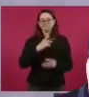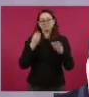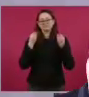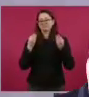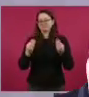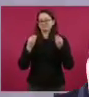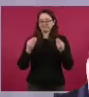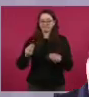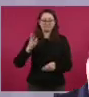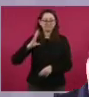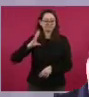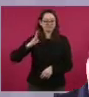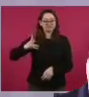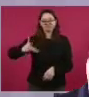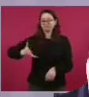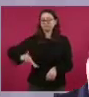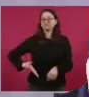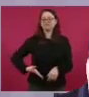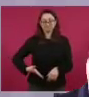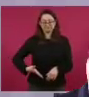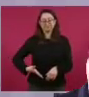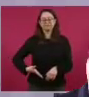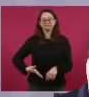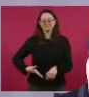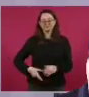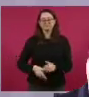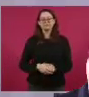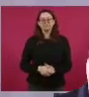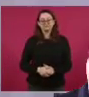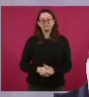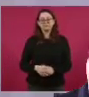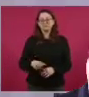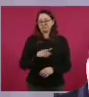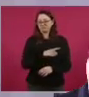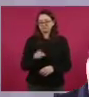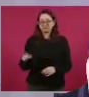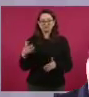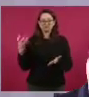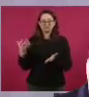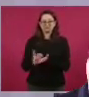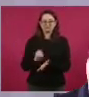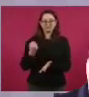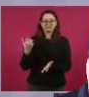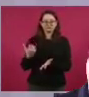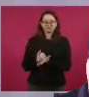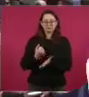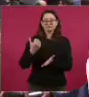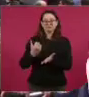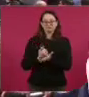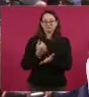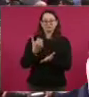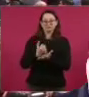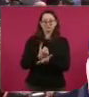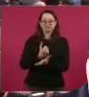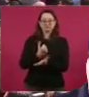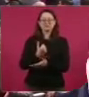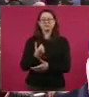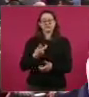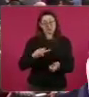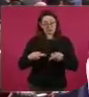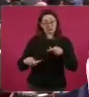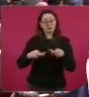desempeño, de lo conseguido en los Juegos Panamericanos, y hay que prepararse porque